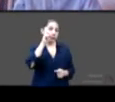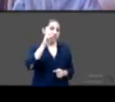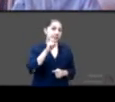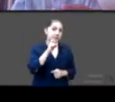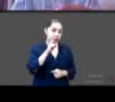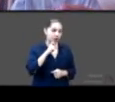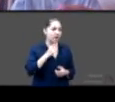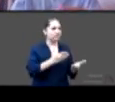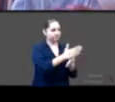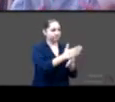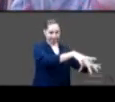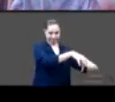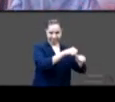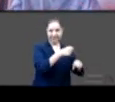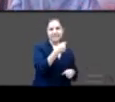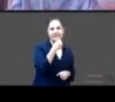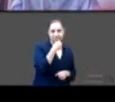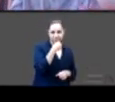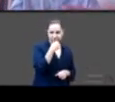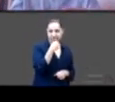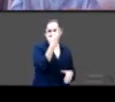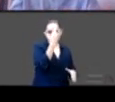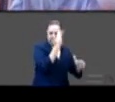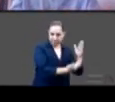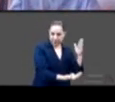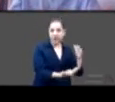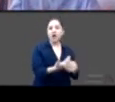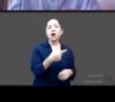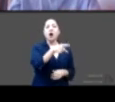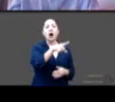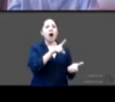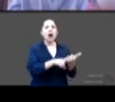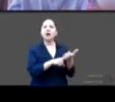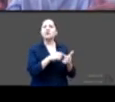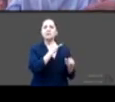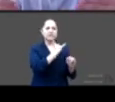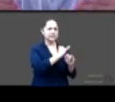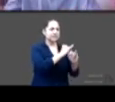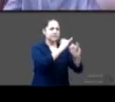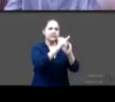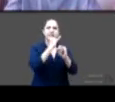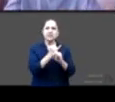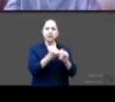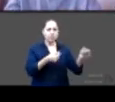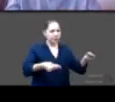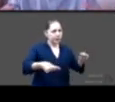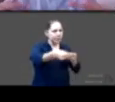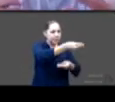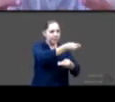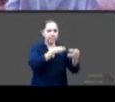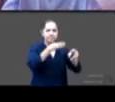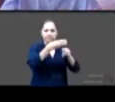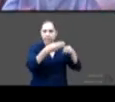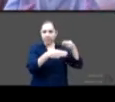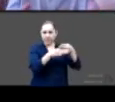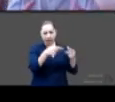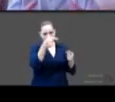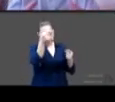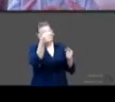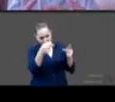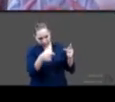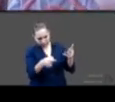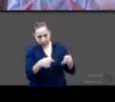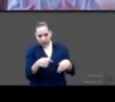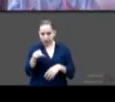en línea, hay una correlación grande, ¿no? Y vemos también, por ejemplo, que en